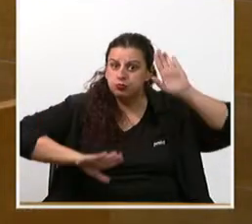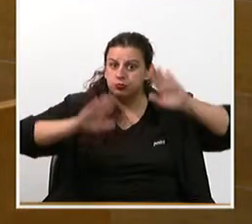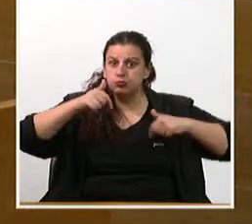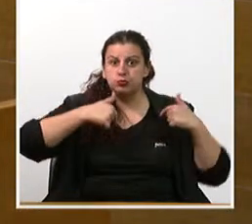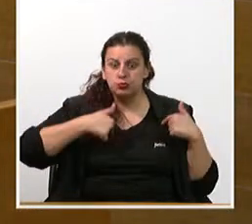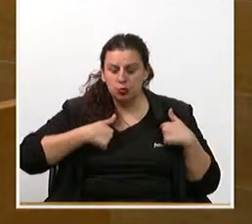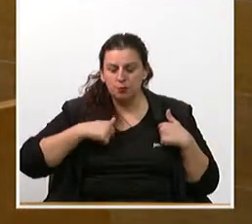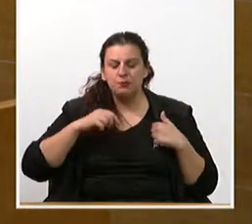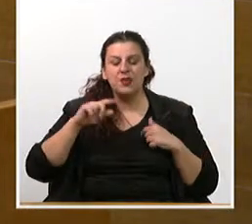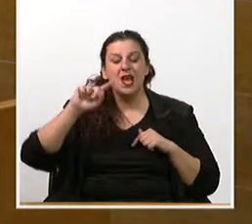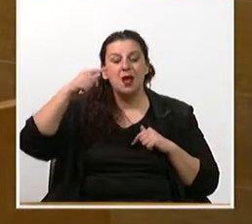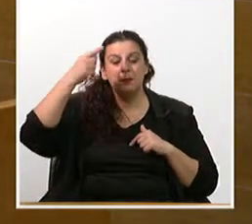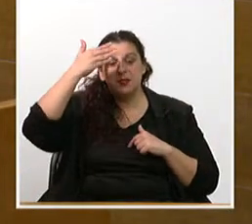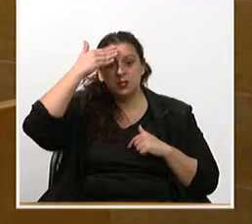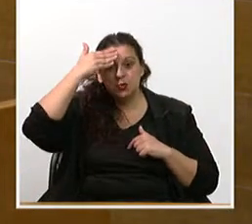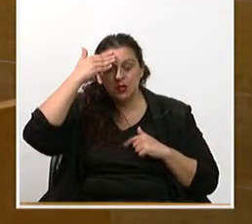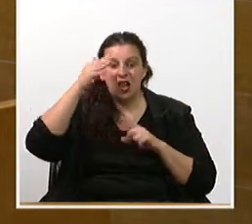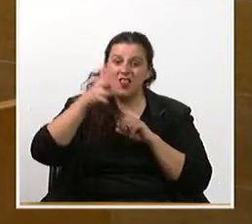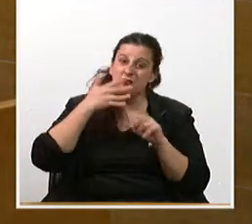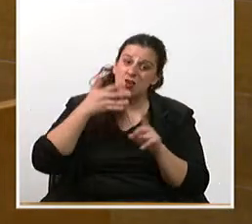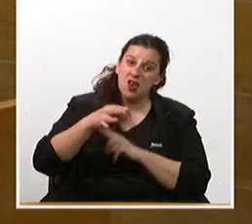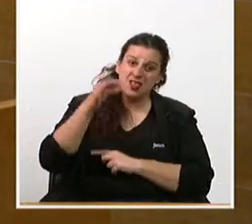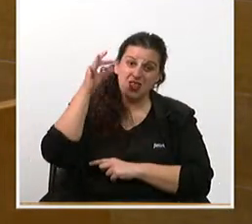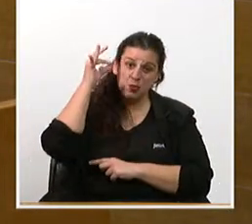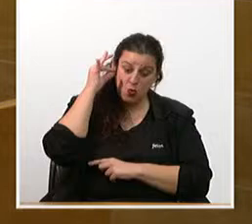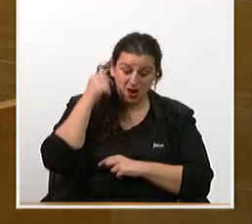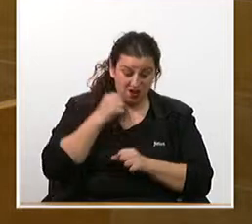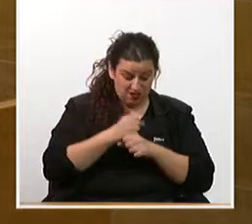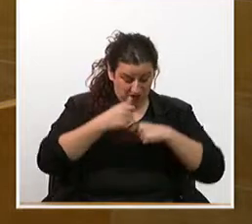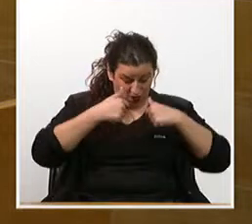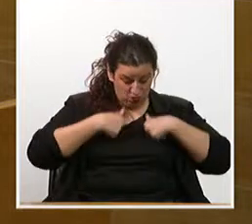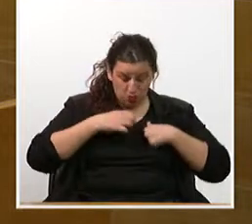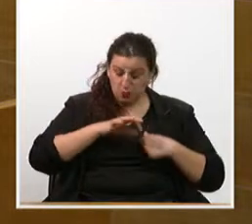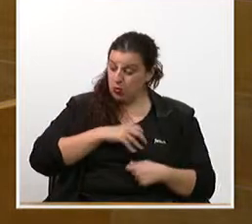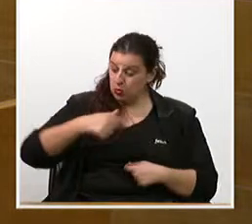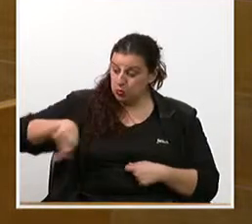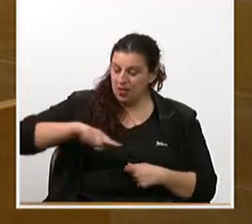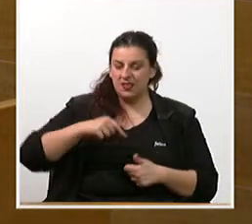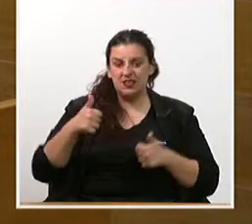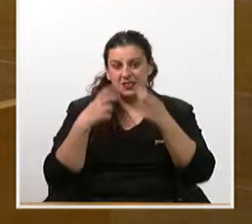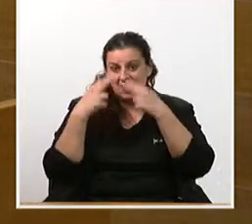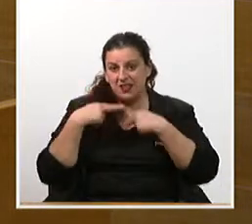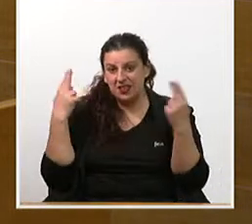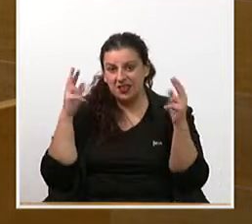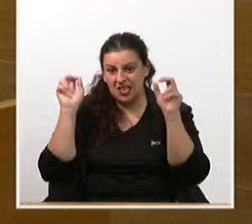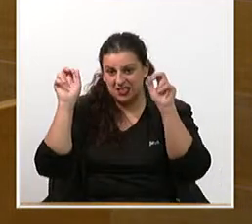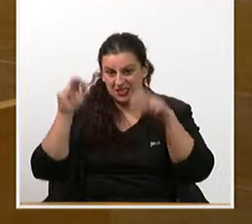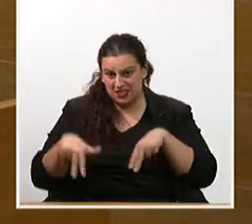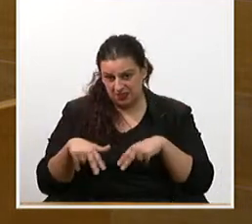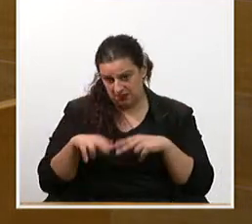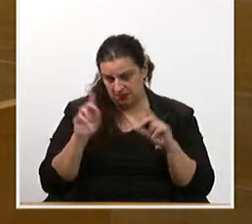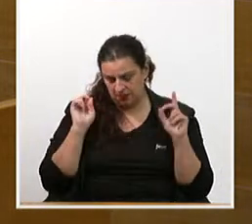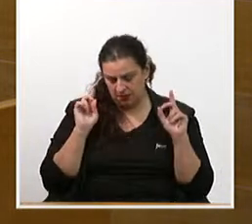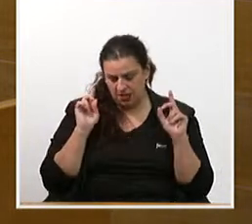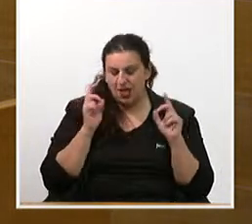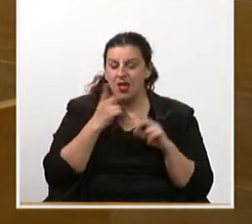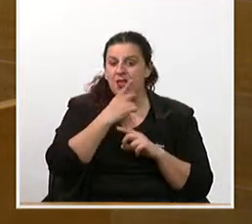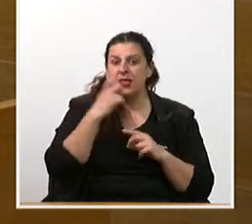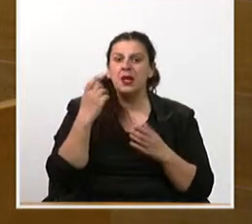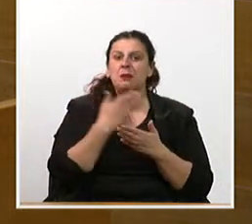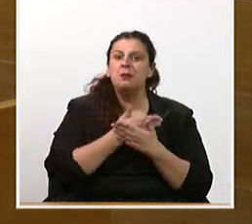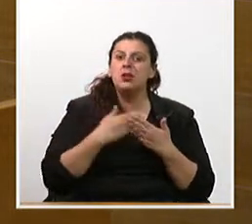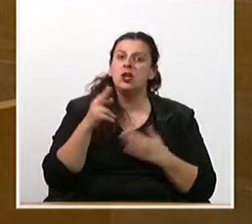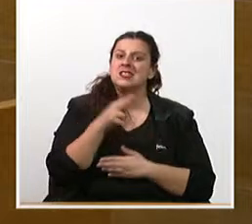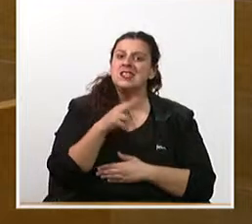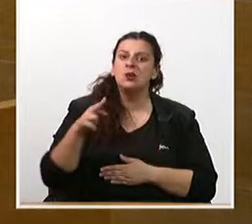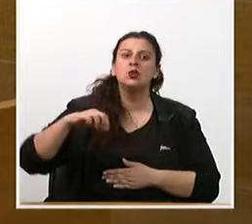de violencia sobre la mujer que estamos trabajando este gobierno porque ustedes las dejaron sin licitar 100 millones de euros de deuda dónde estaban los